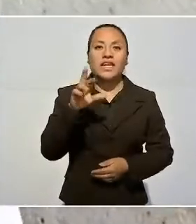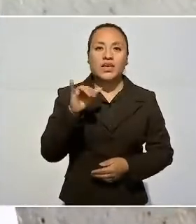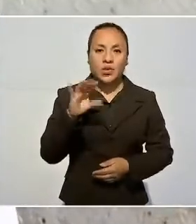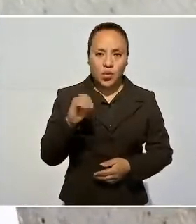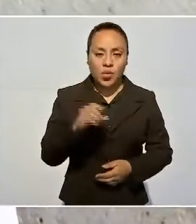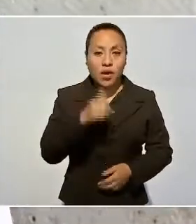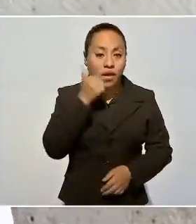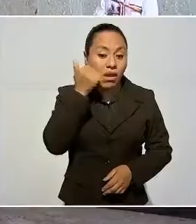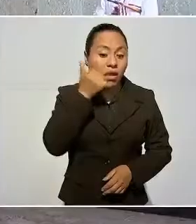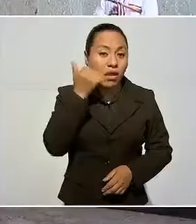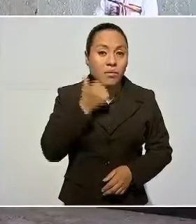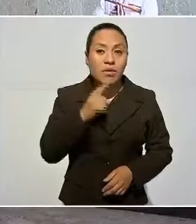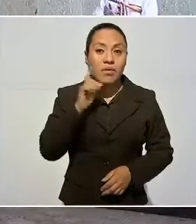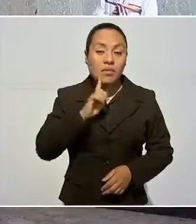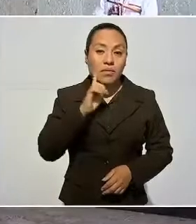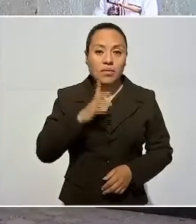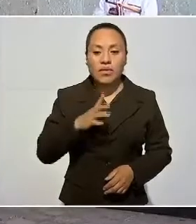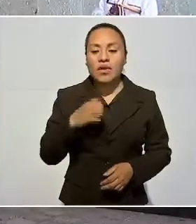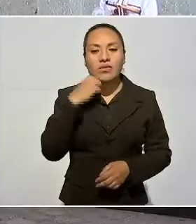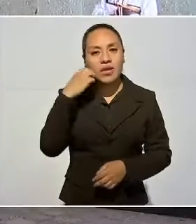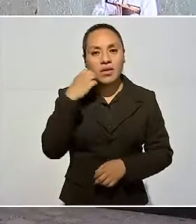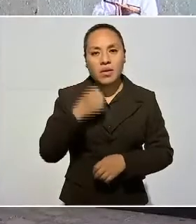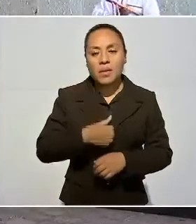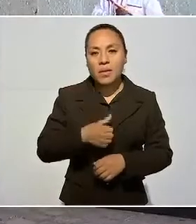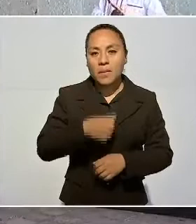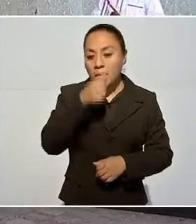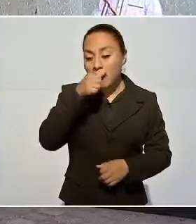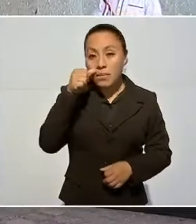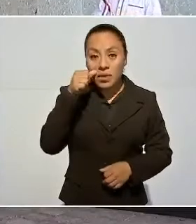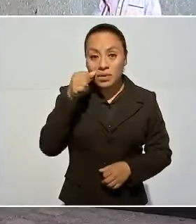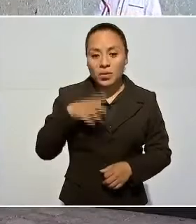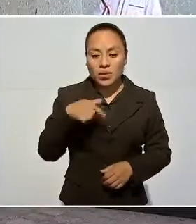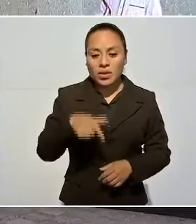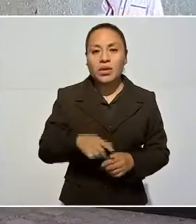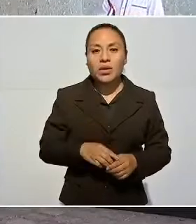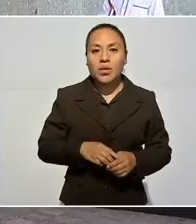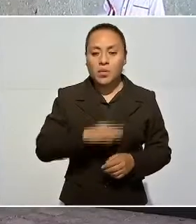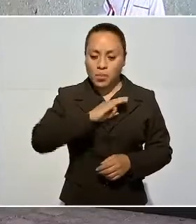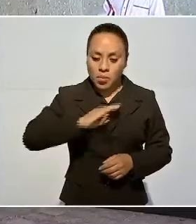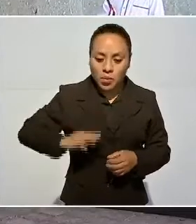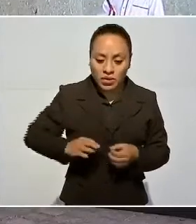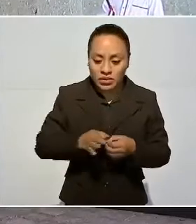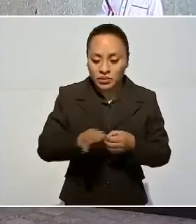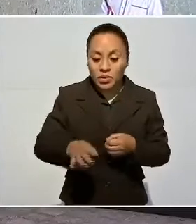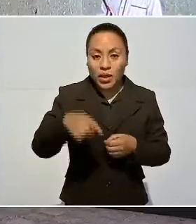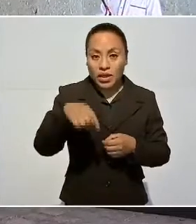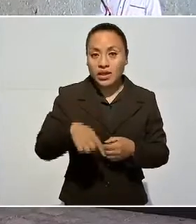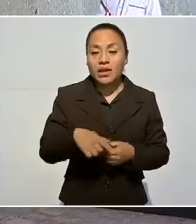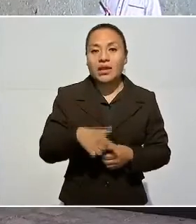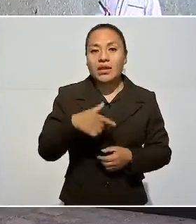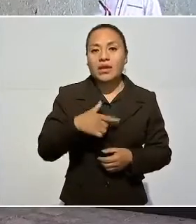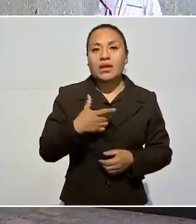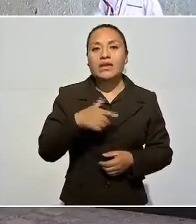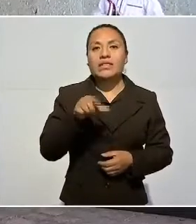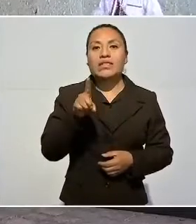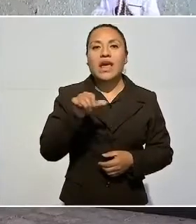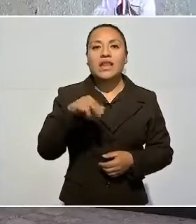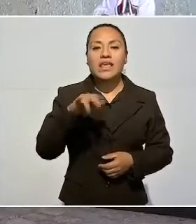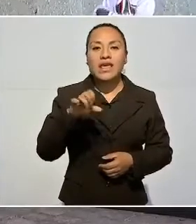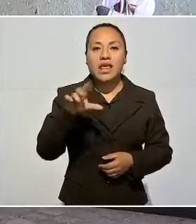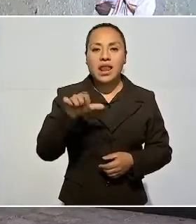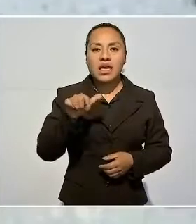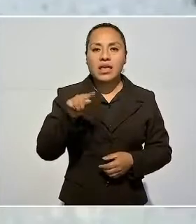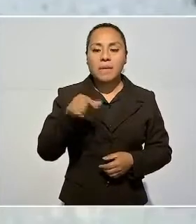La alumna de la Escuela Primaria Benito Juárez del municipio de Guelatao de Juárez, Daniela Yamilet